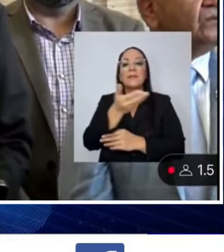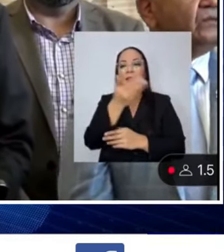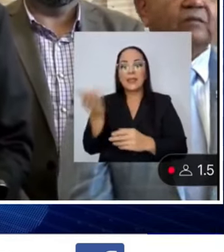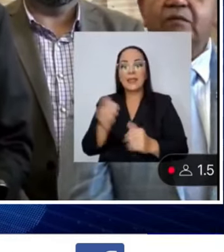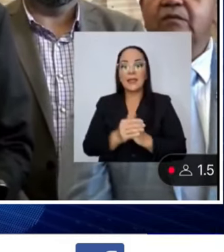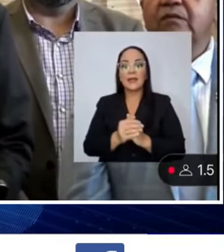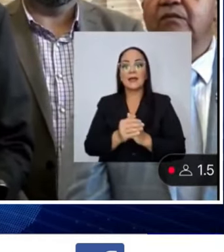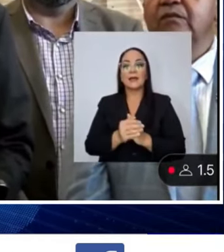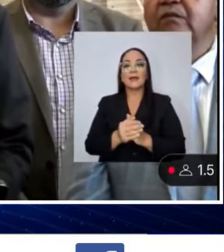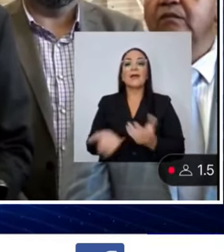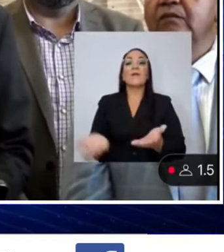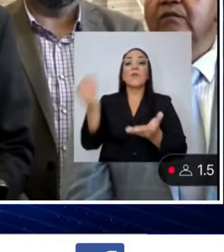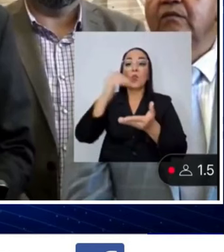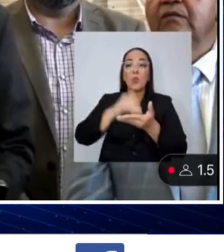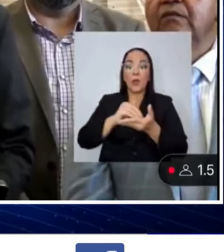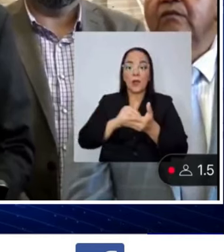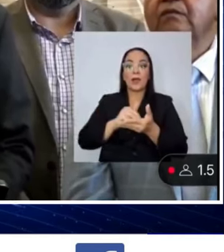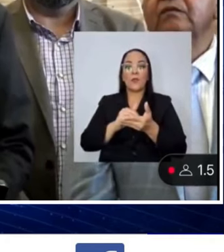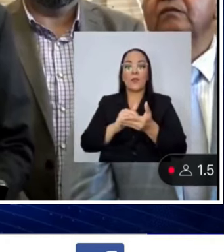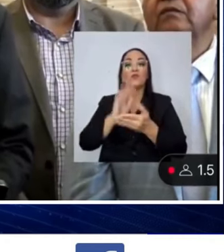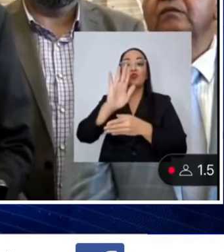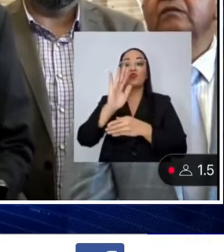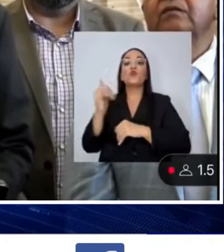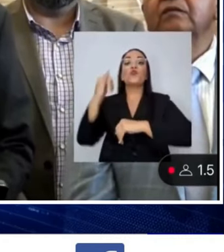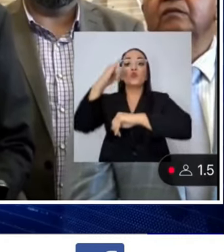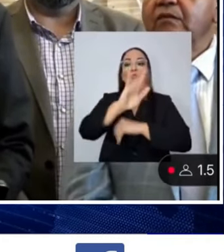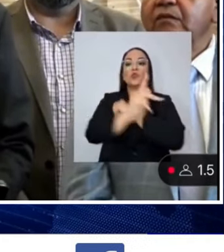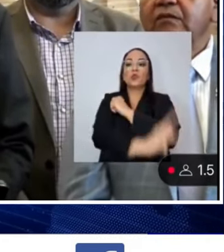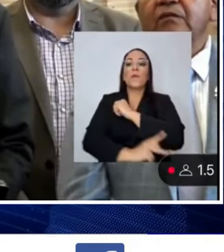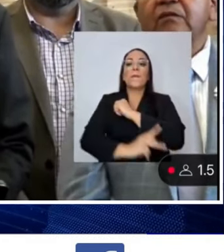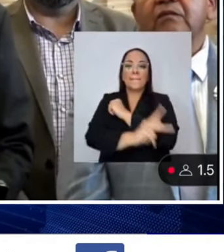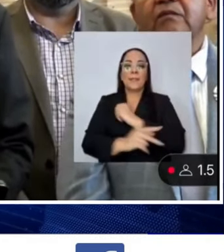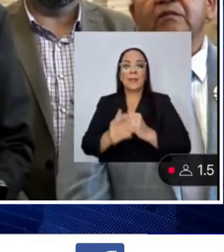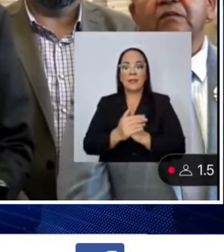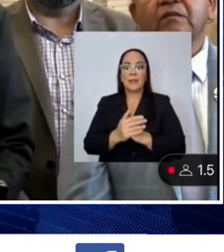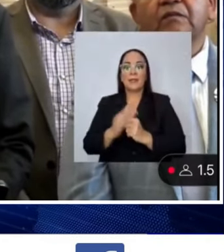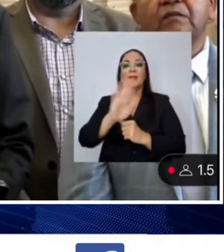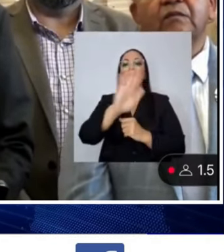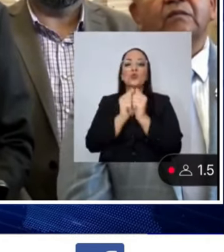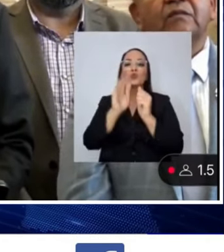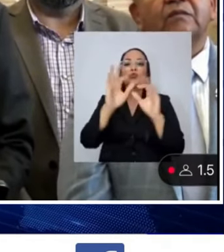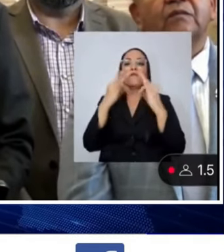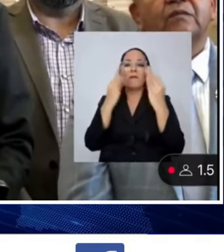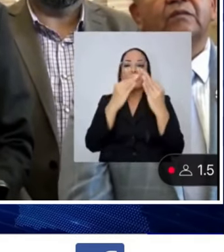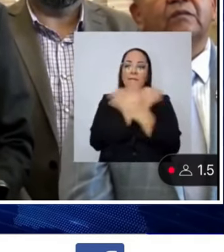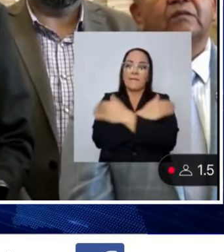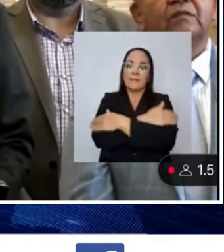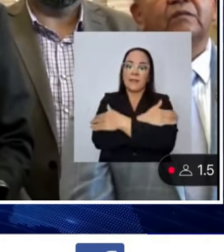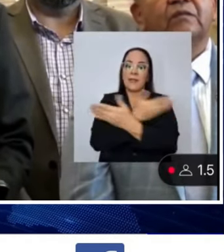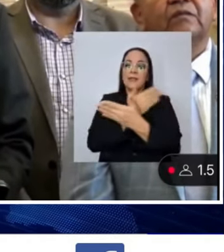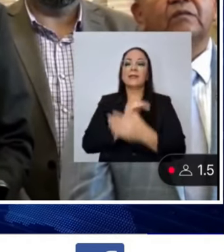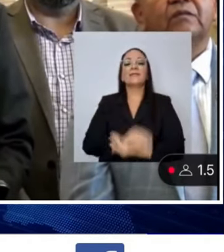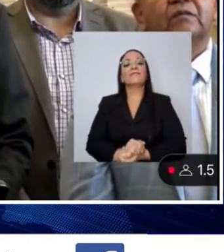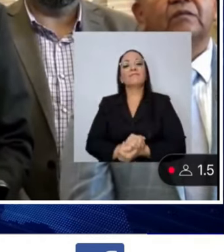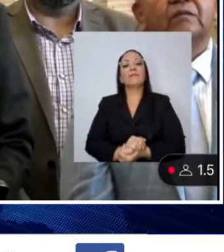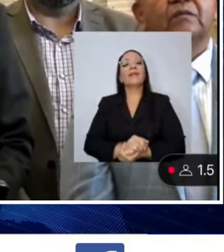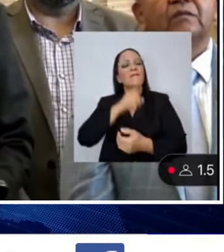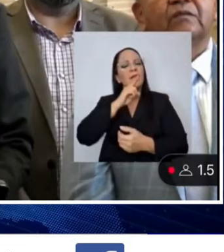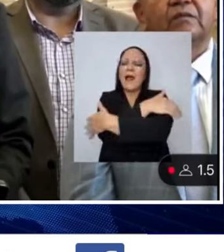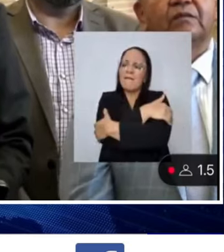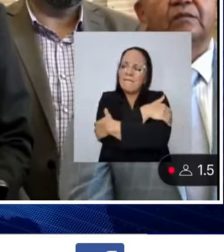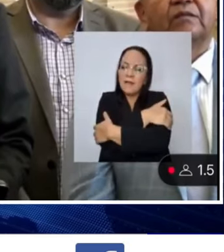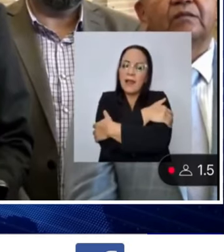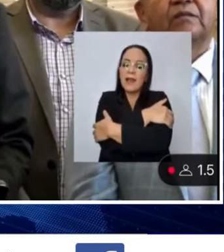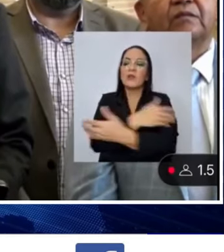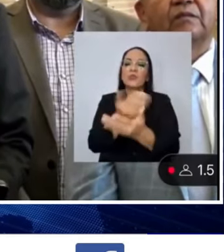en regreso, en su regreso a su patria y a sus seres queridos. Un abrazo